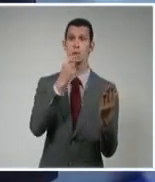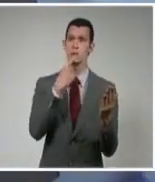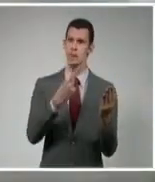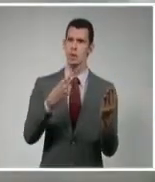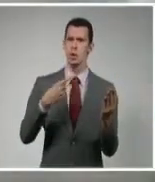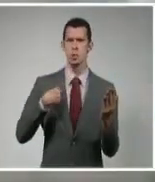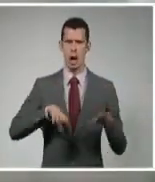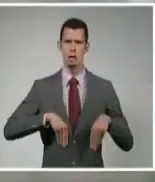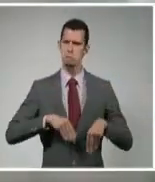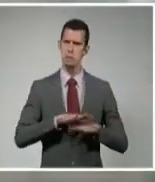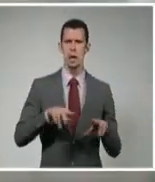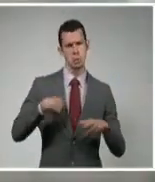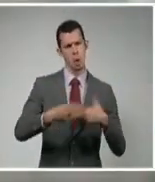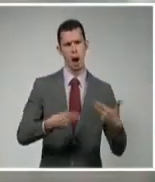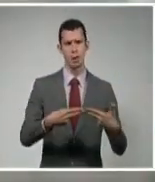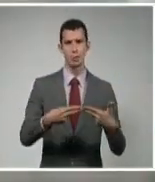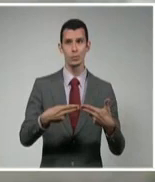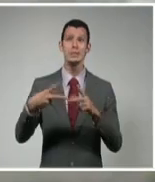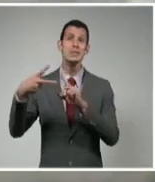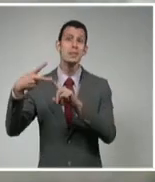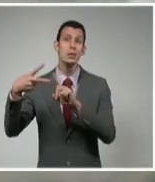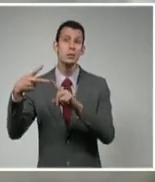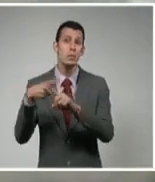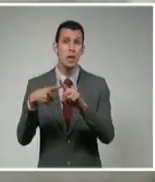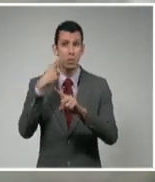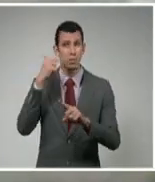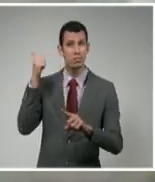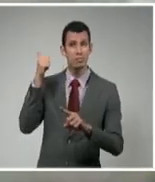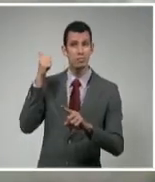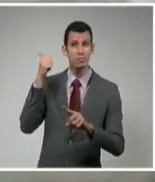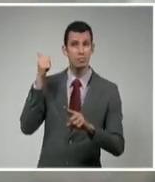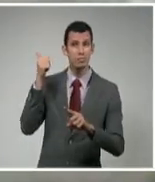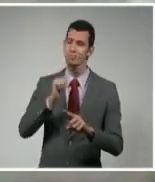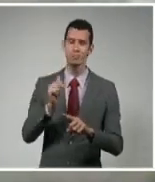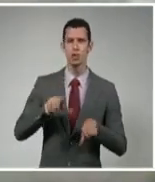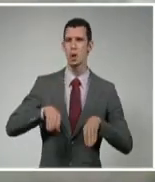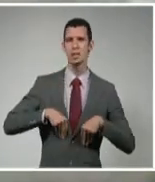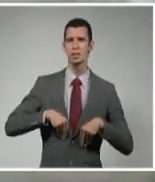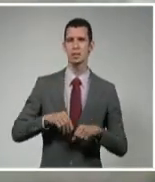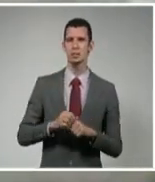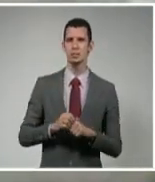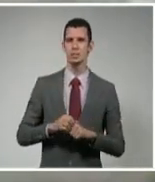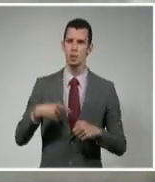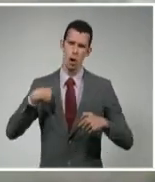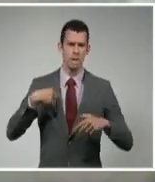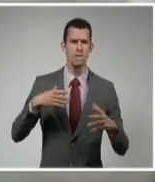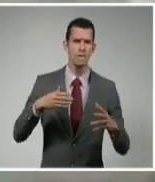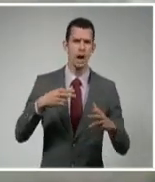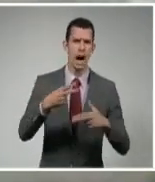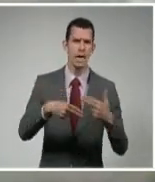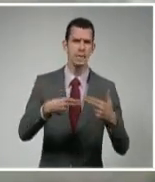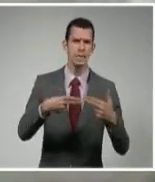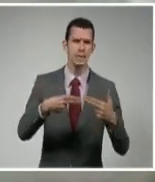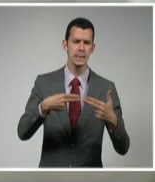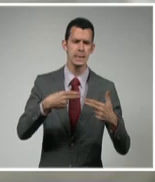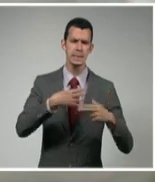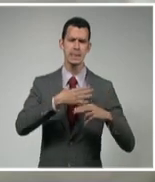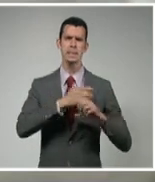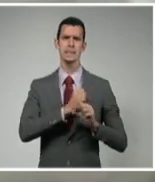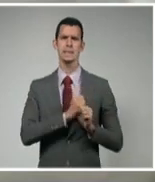yo cogí al otro día, cuando amaneció, me fui para mi casa, para allá, para el monte, para un monte que hay para allá que se llama San